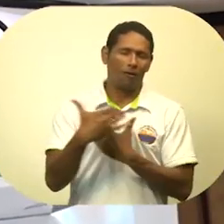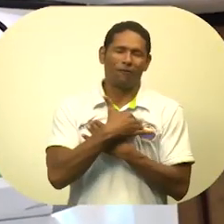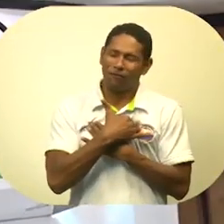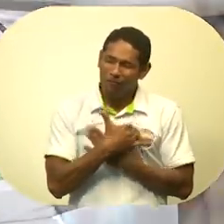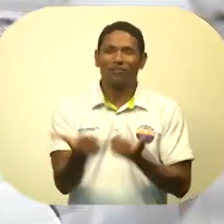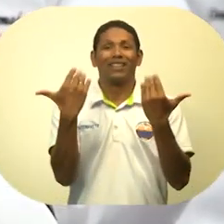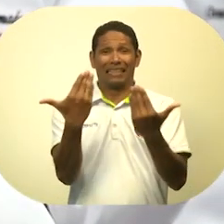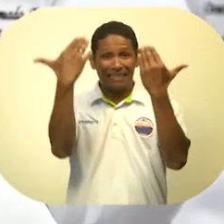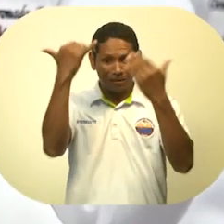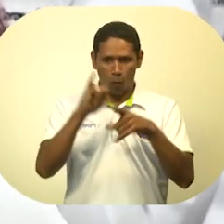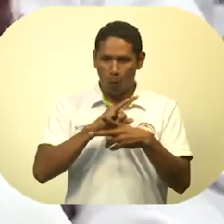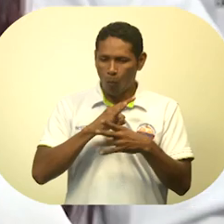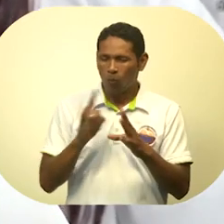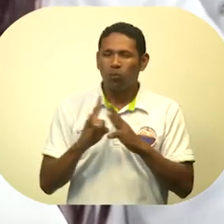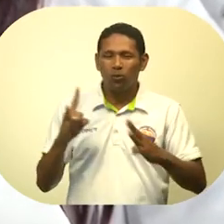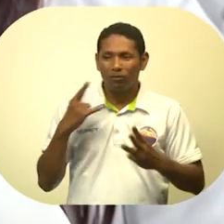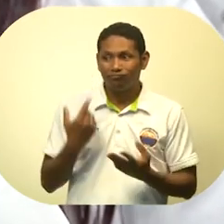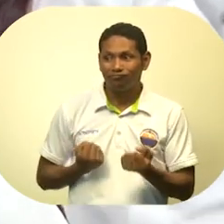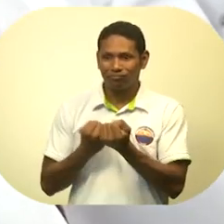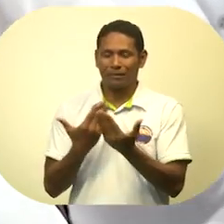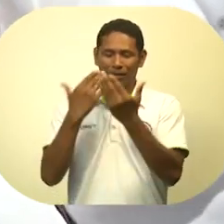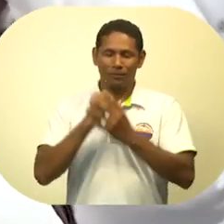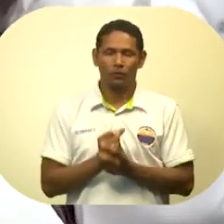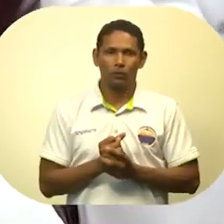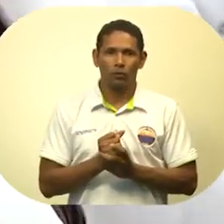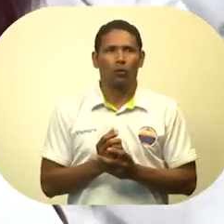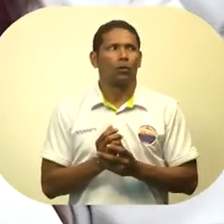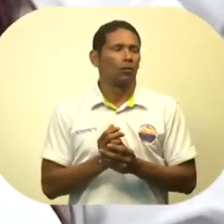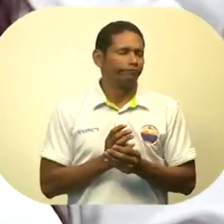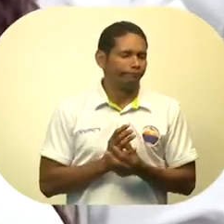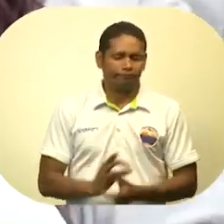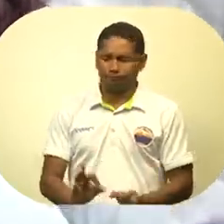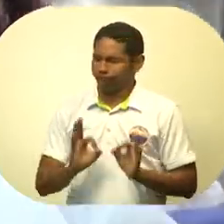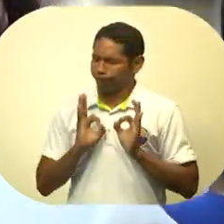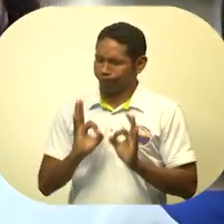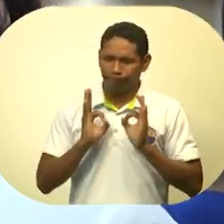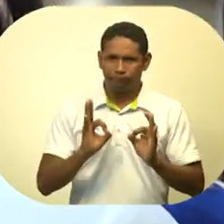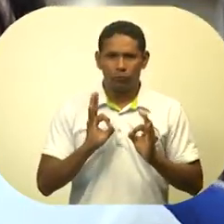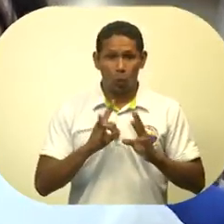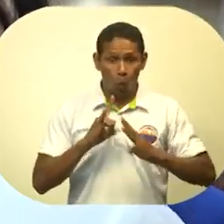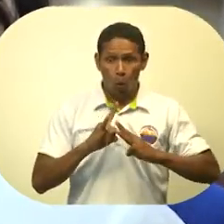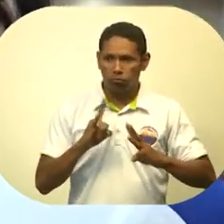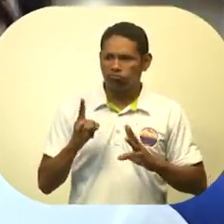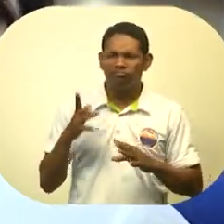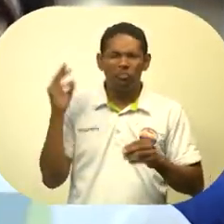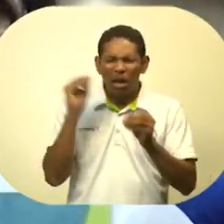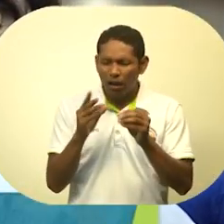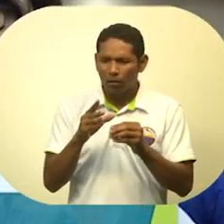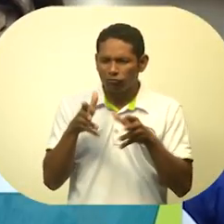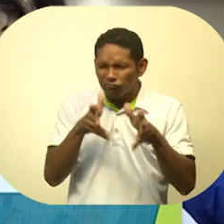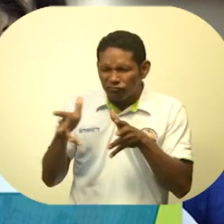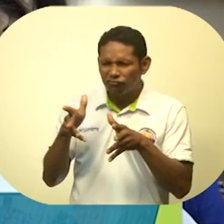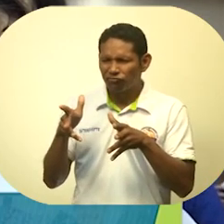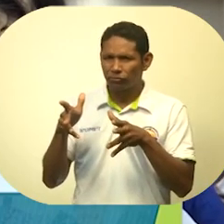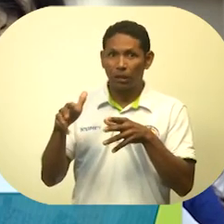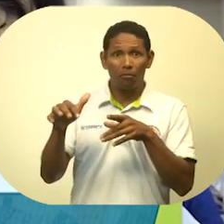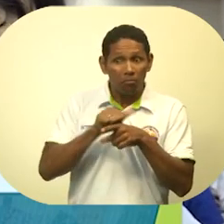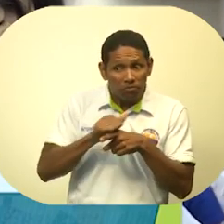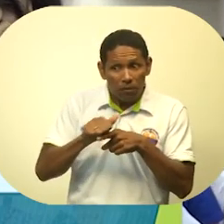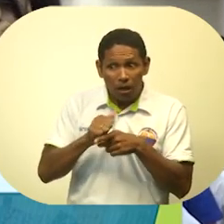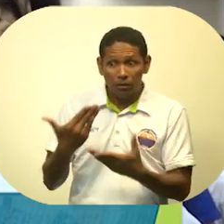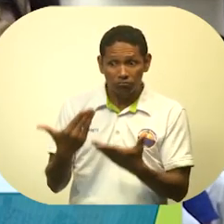mostraron satisfechos por la oportunidad que brinda la Universidad del Magdalena. No, excelente, excelente la universidad en el tema académico,